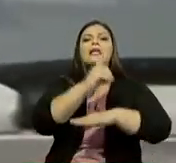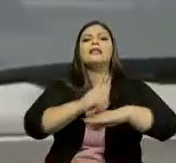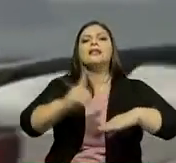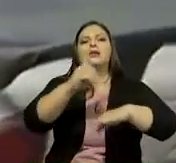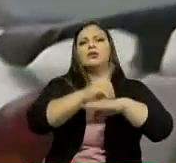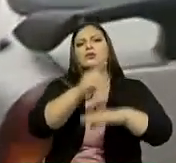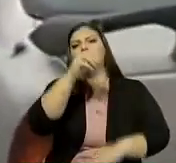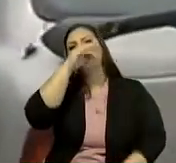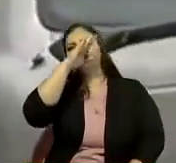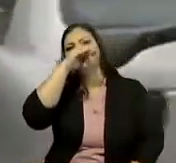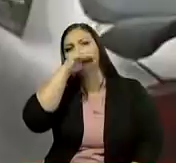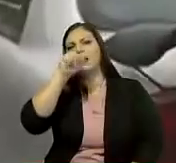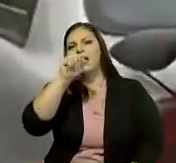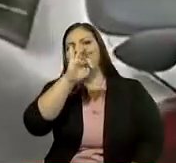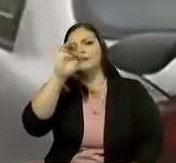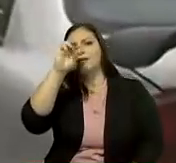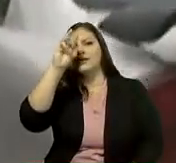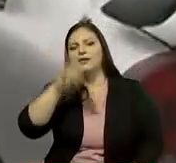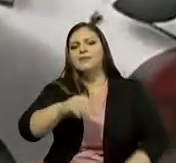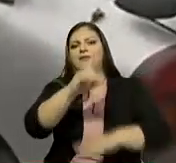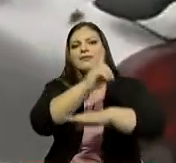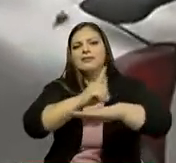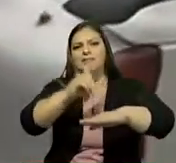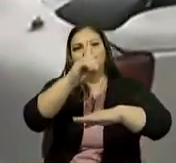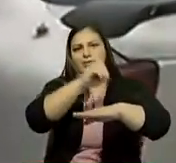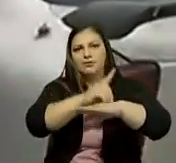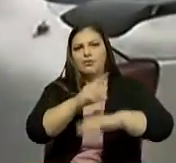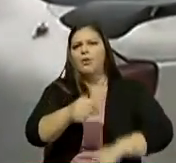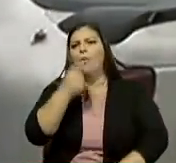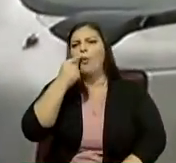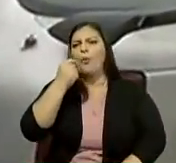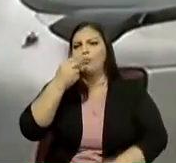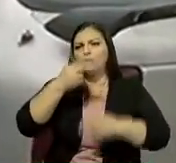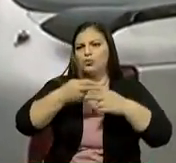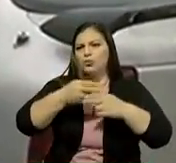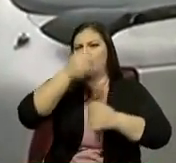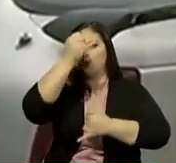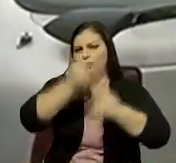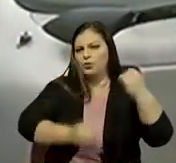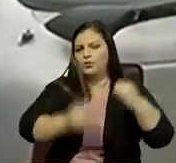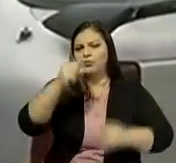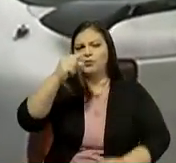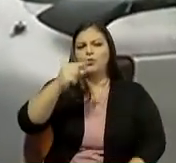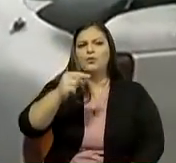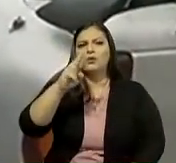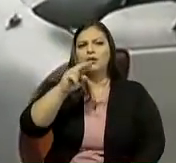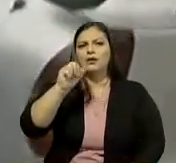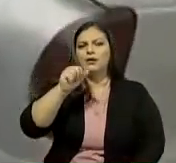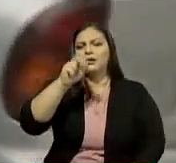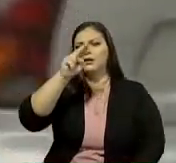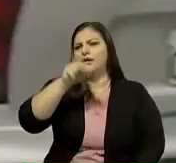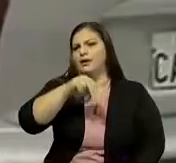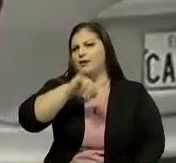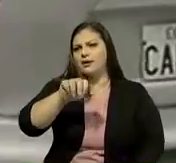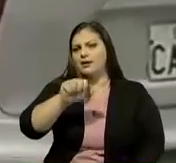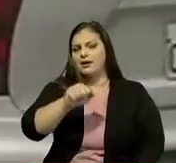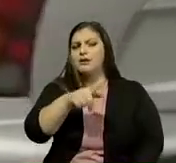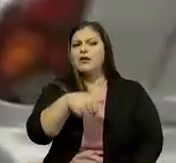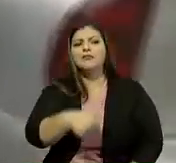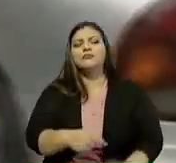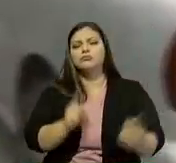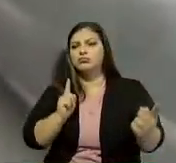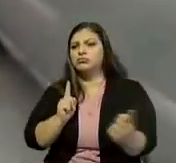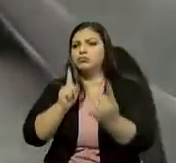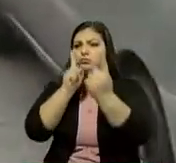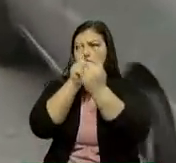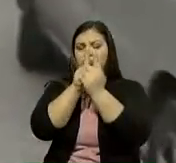y quedaron a continuar el área la seis y media de la mañana los estamos esperando pero lamentablemente todavía no tenemos respuesta